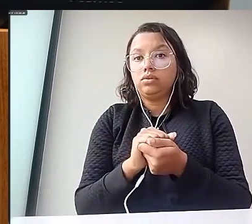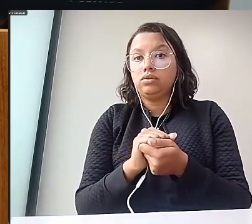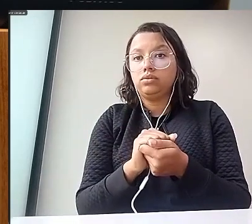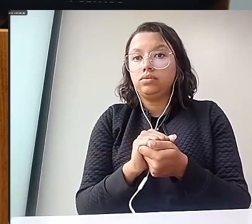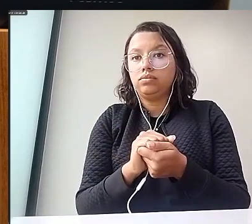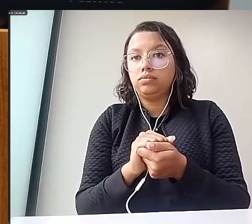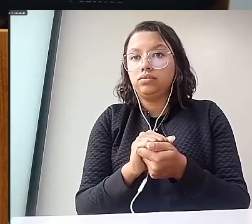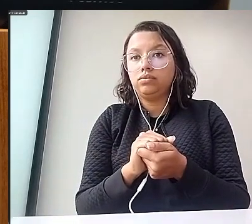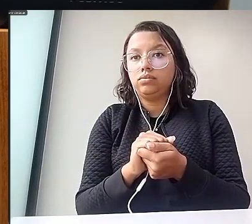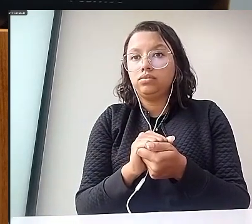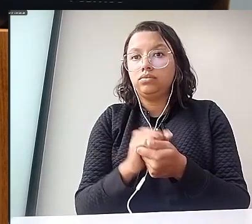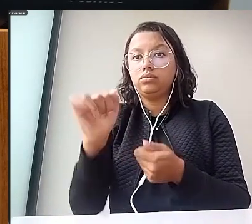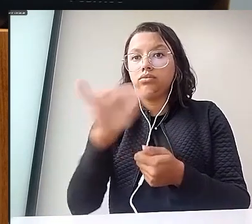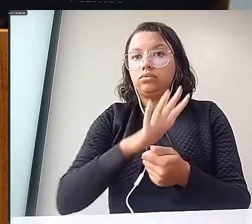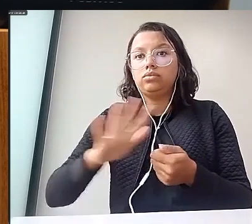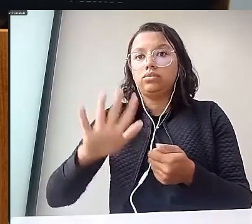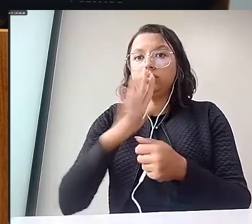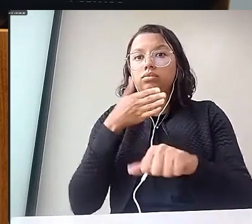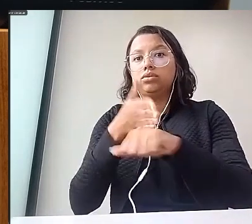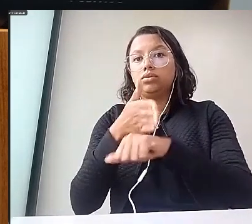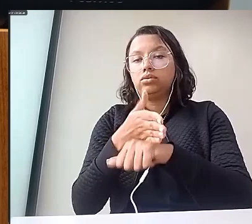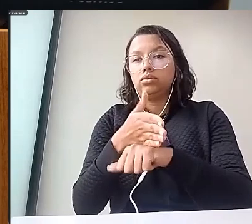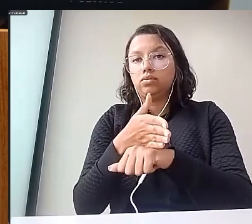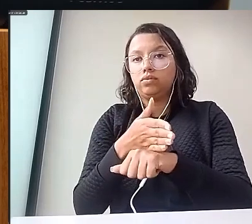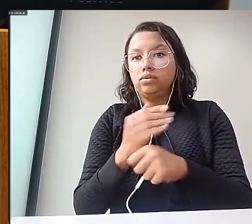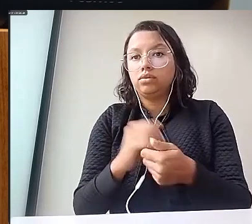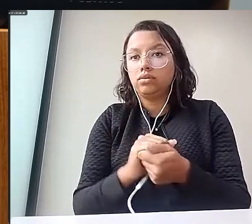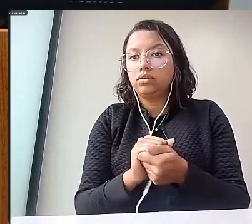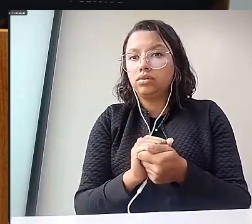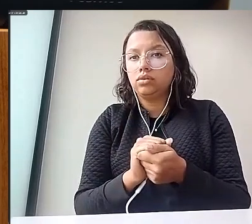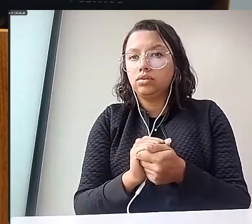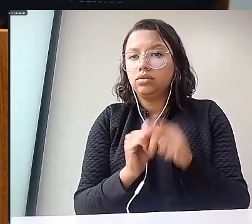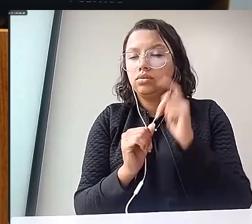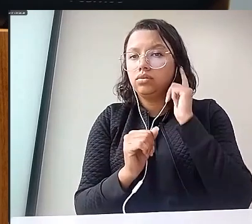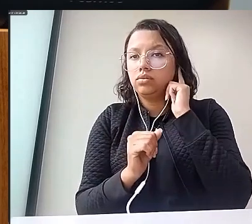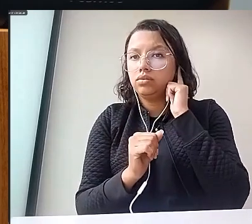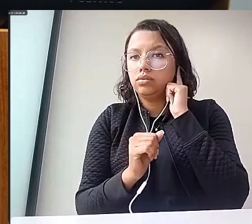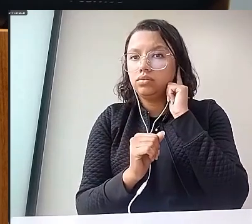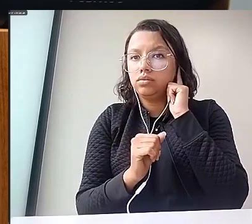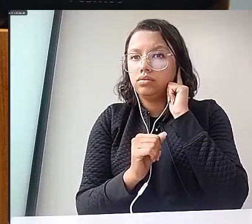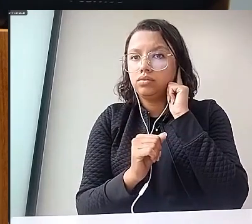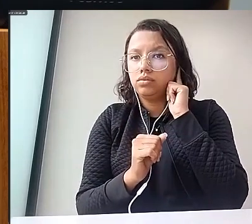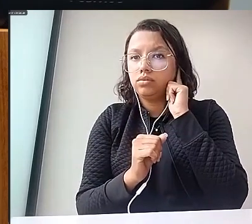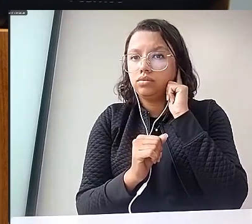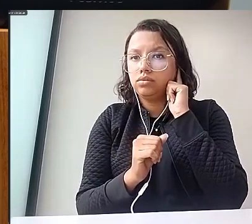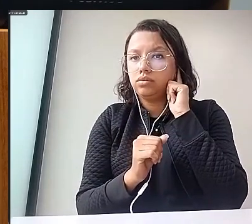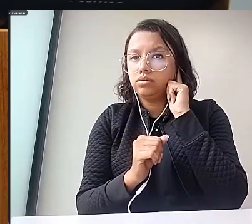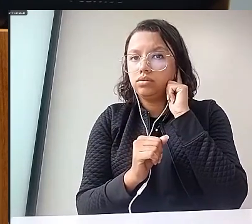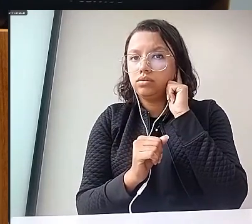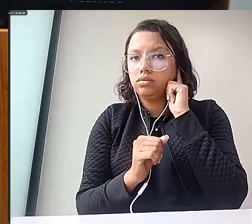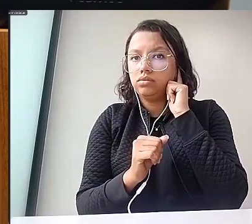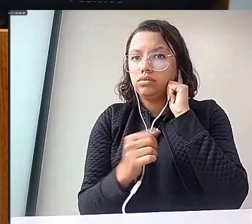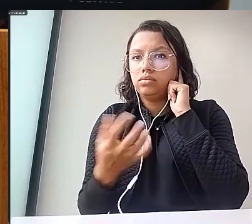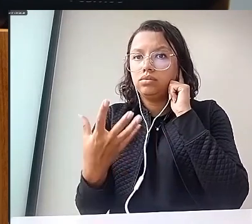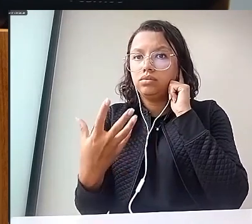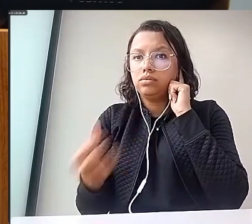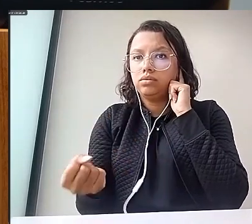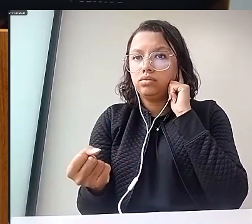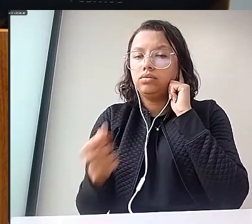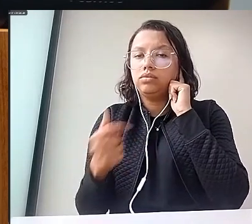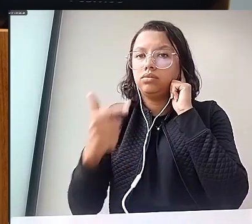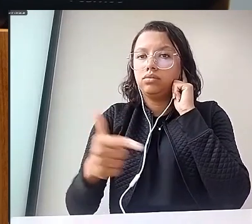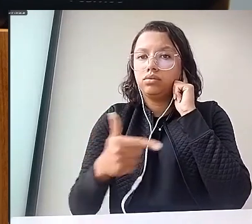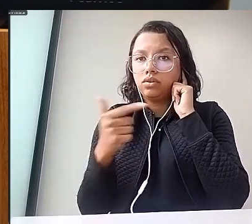un campo de intervención de los jueces ordinarios. Y es una división del trabajo muy